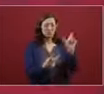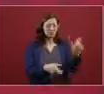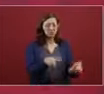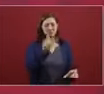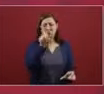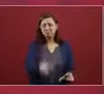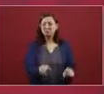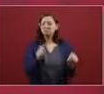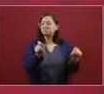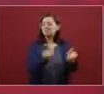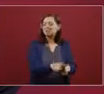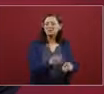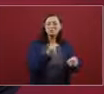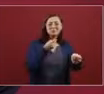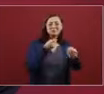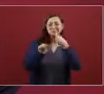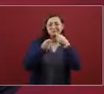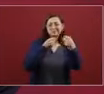periodistas,